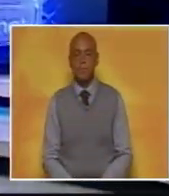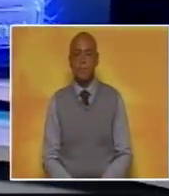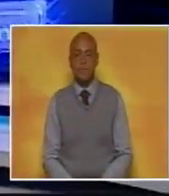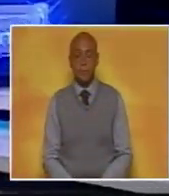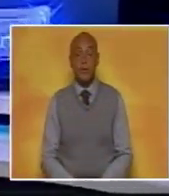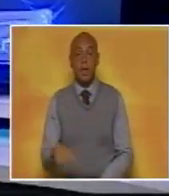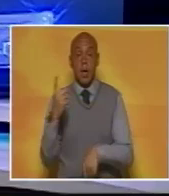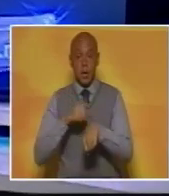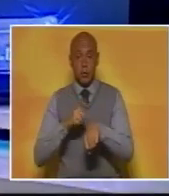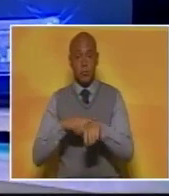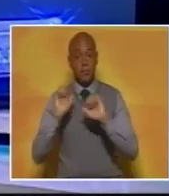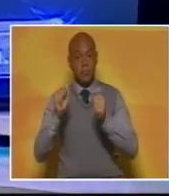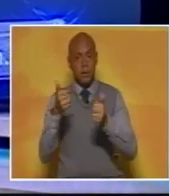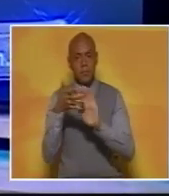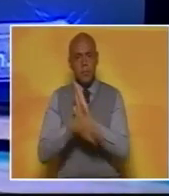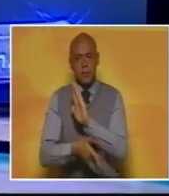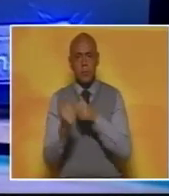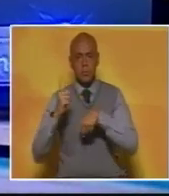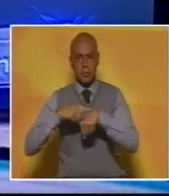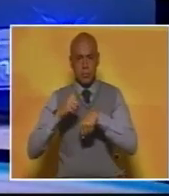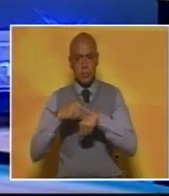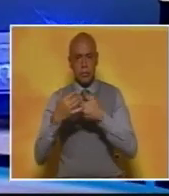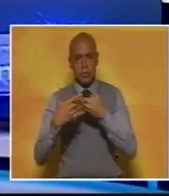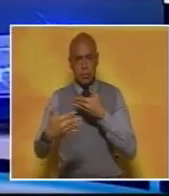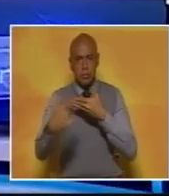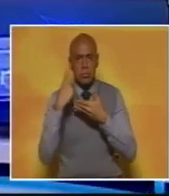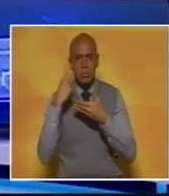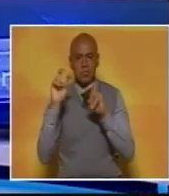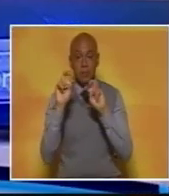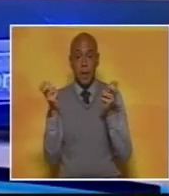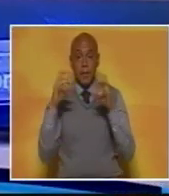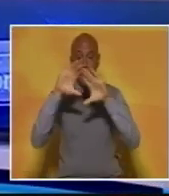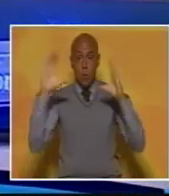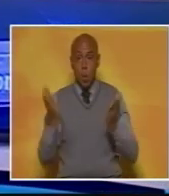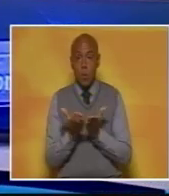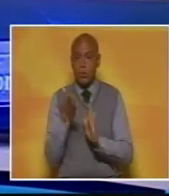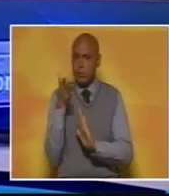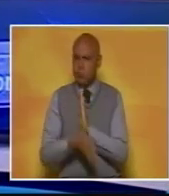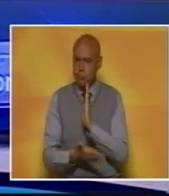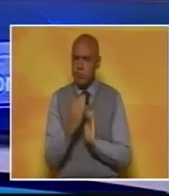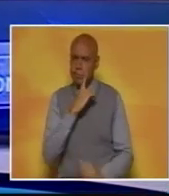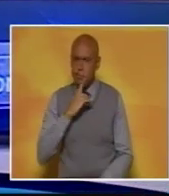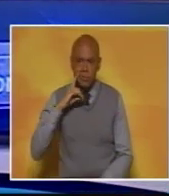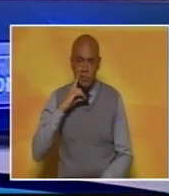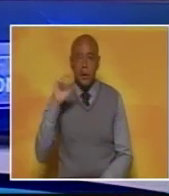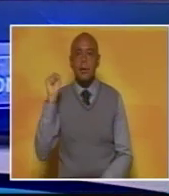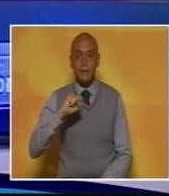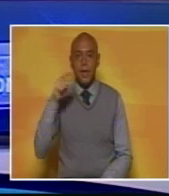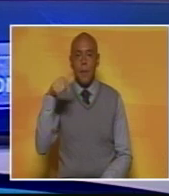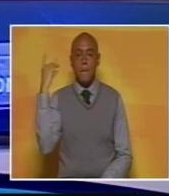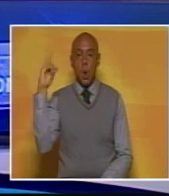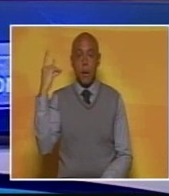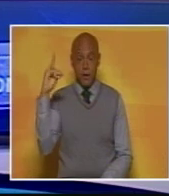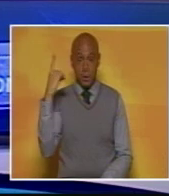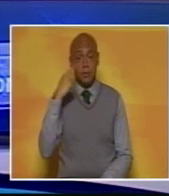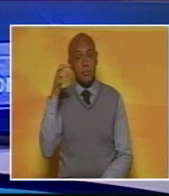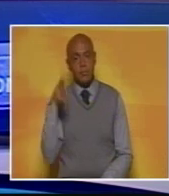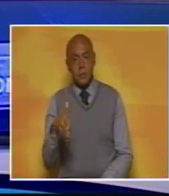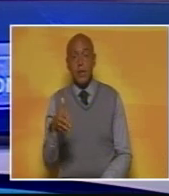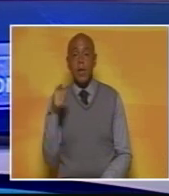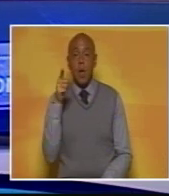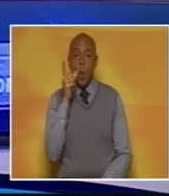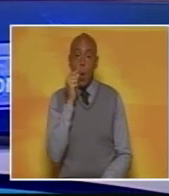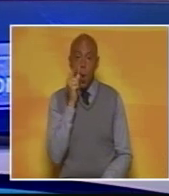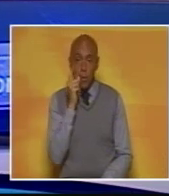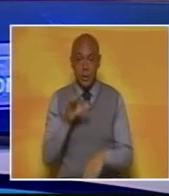Y a esta hora iniciamos el recorrido por las notas internacionales en lo que pasa en el mundo. Diana, y lo hacemos en Bolivia. Así es, el canciller Diego